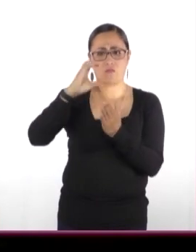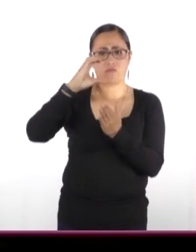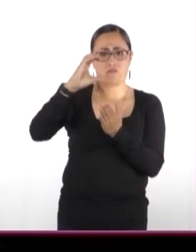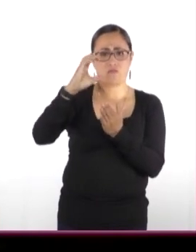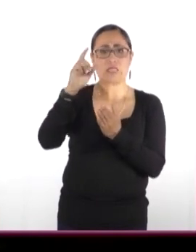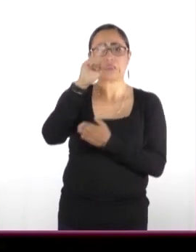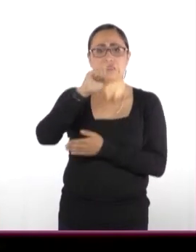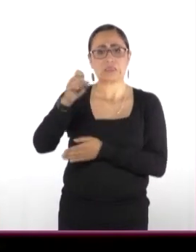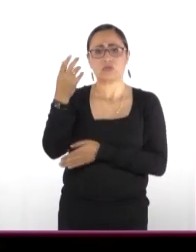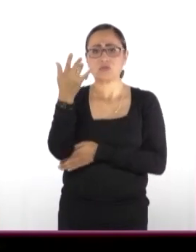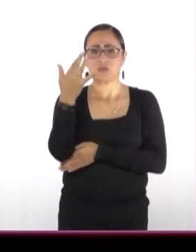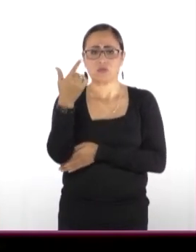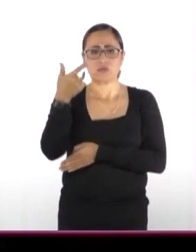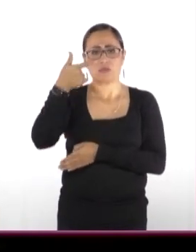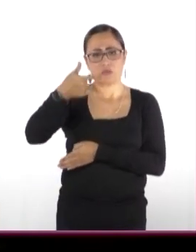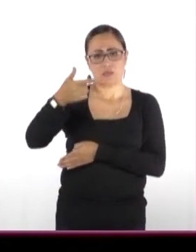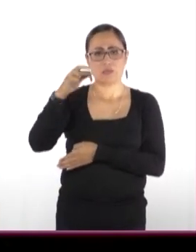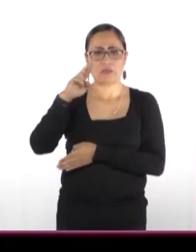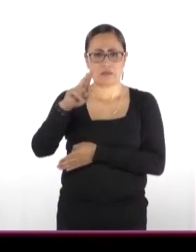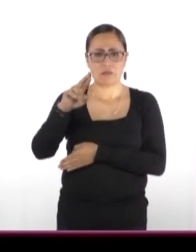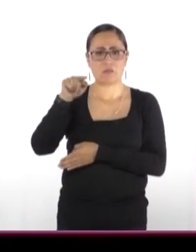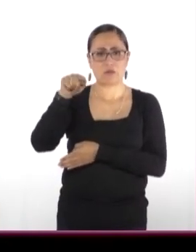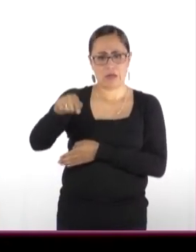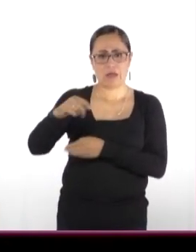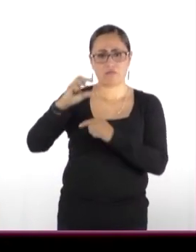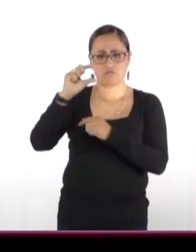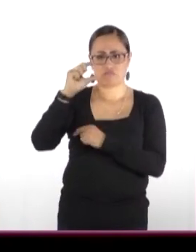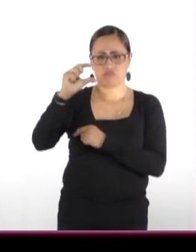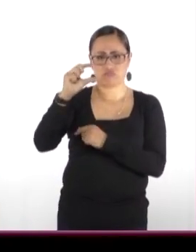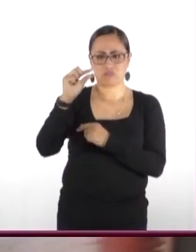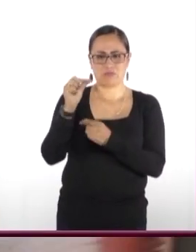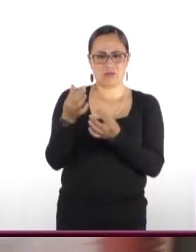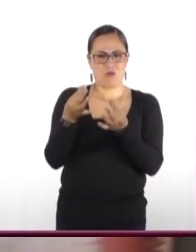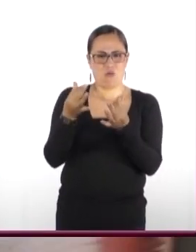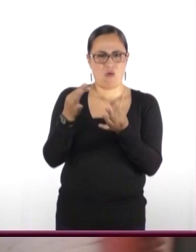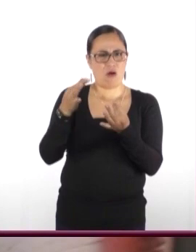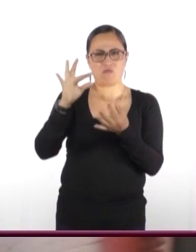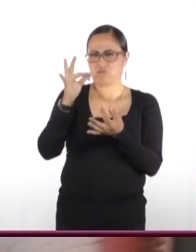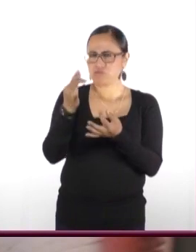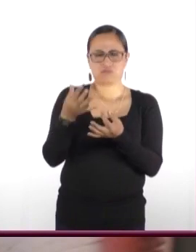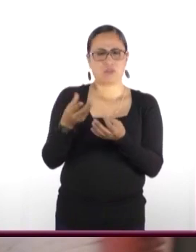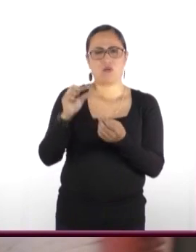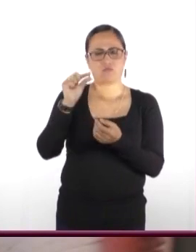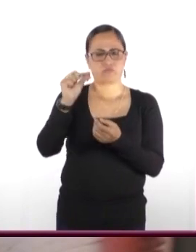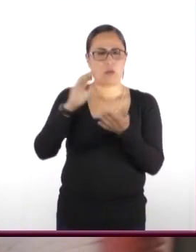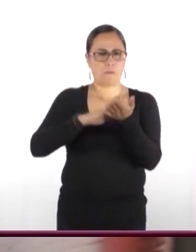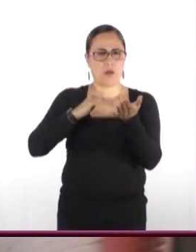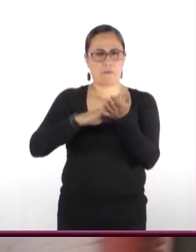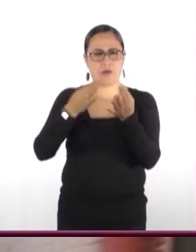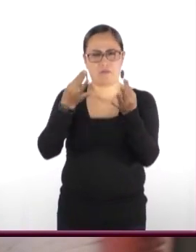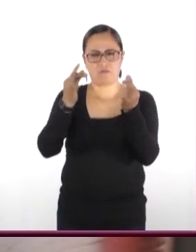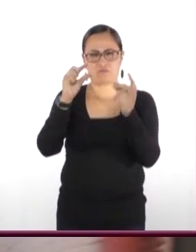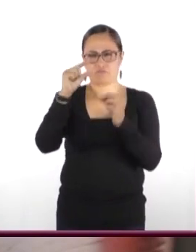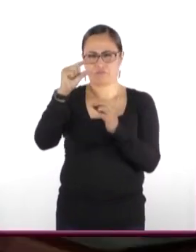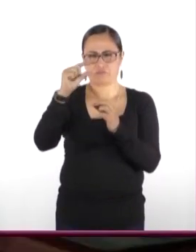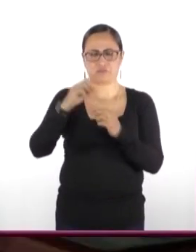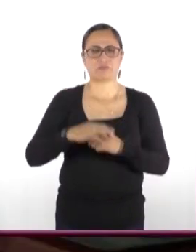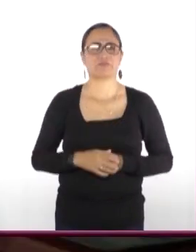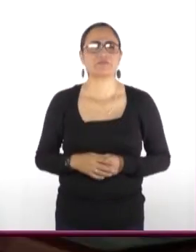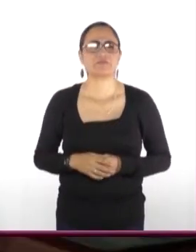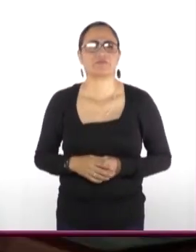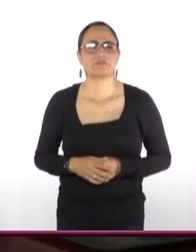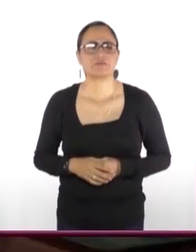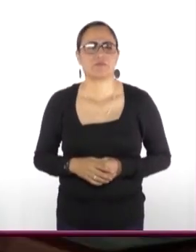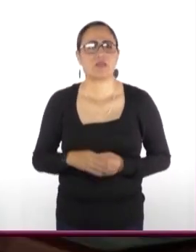hasta 150 gramos, ¿no? O sea, un material muy, muy grueso. Y es importante, supongo, que considerar